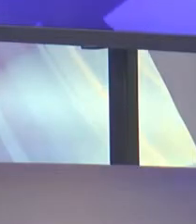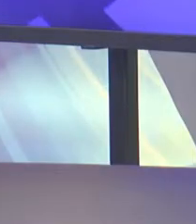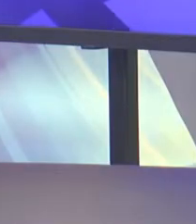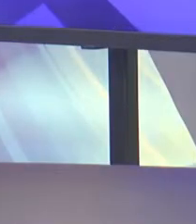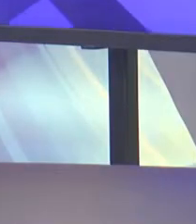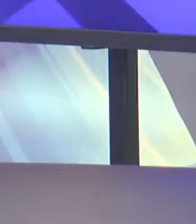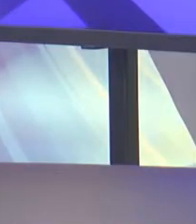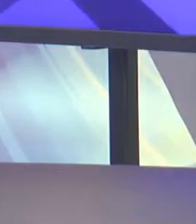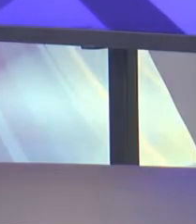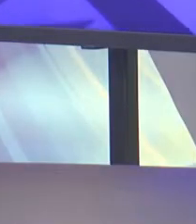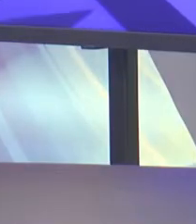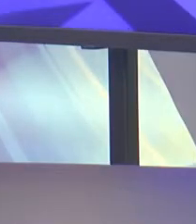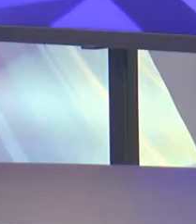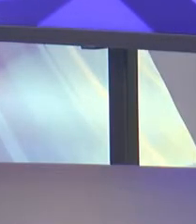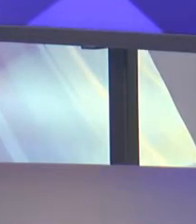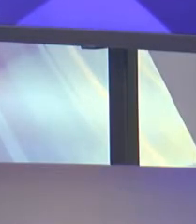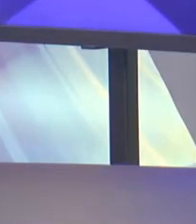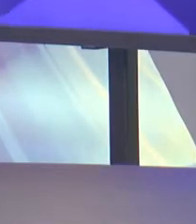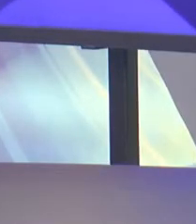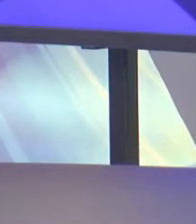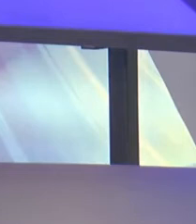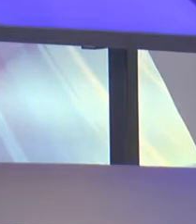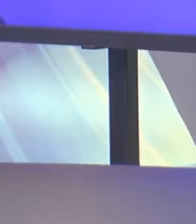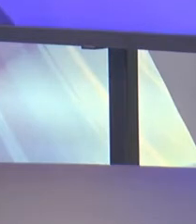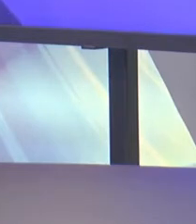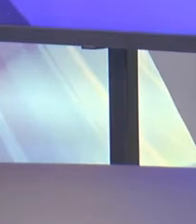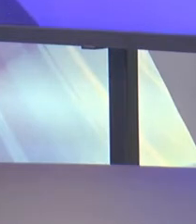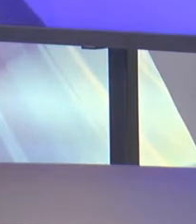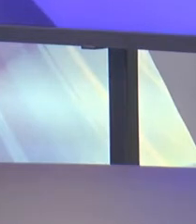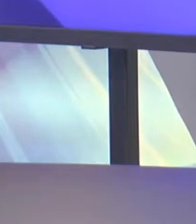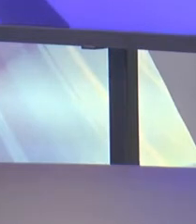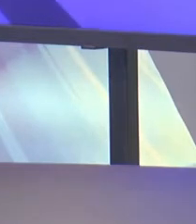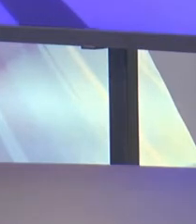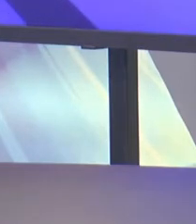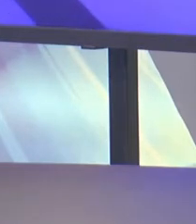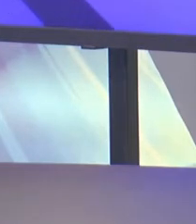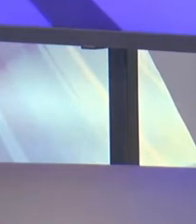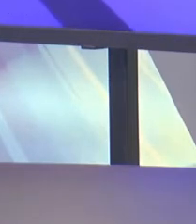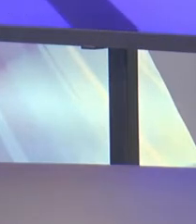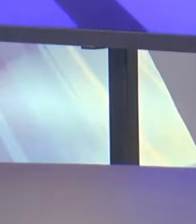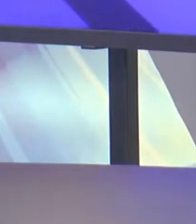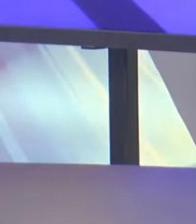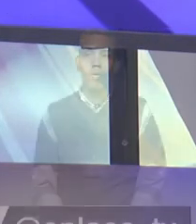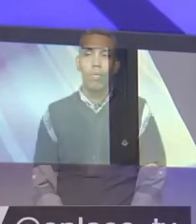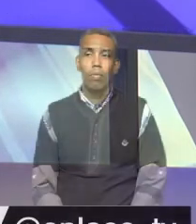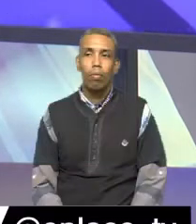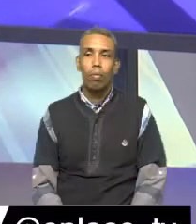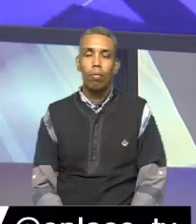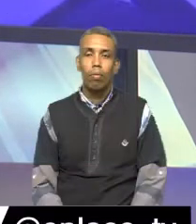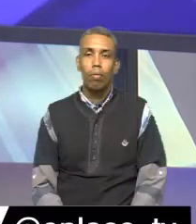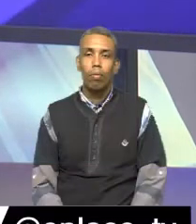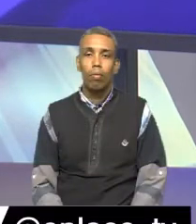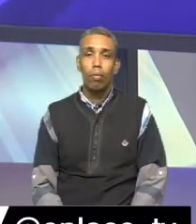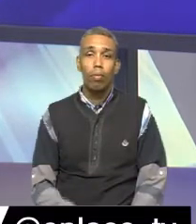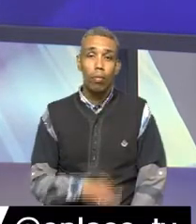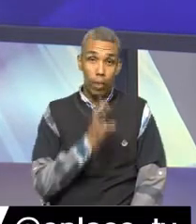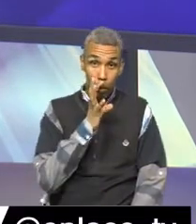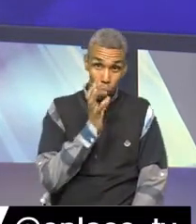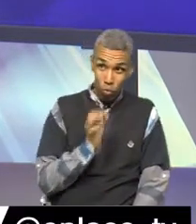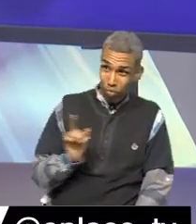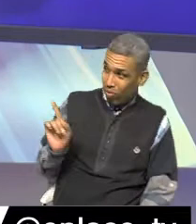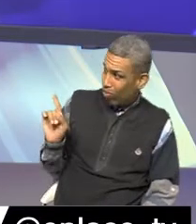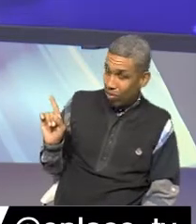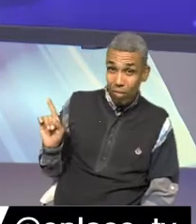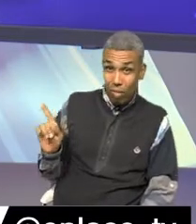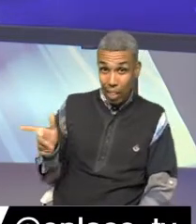Gracias por continuar con nosotros. El compositor de música vallenata, Carlos Gómez Plata, patrocina y promociona su nueva producción musical.